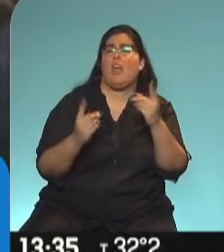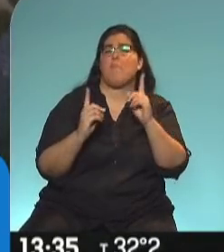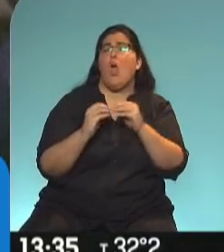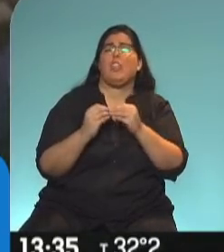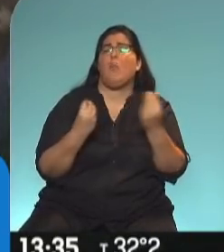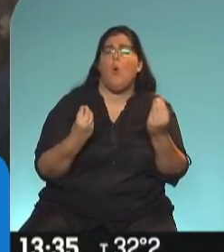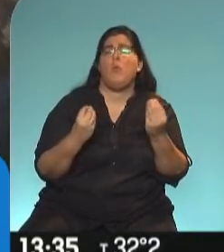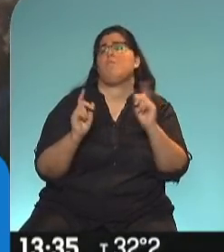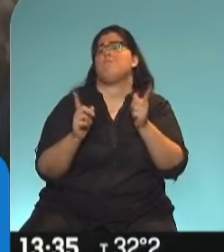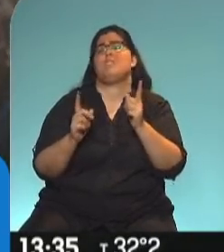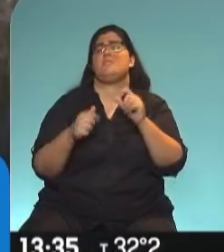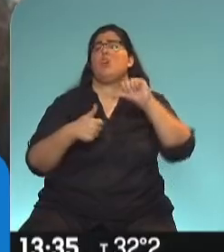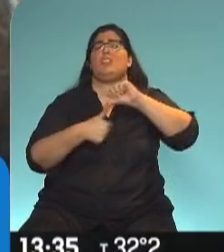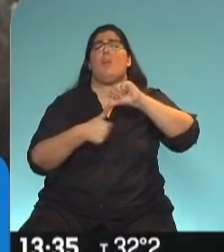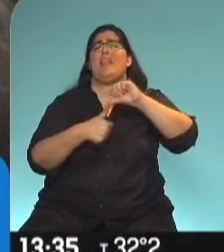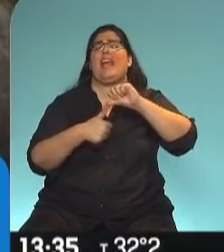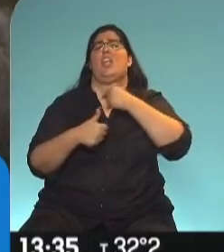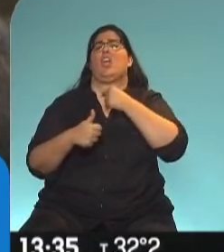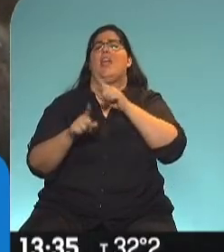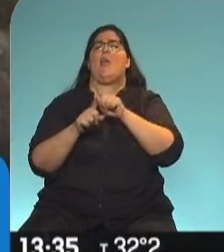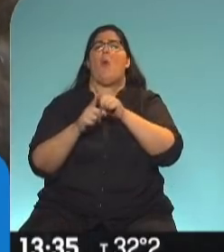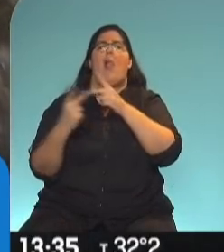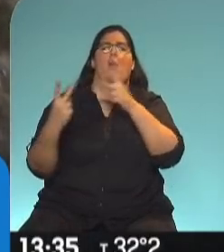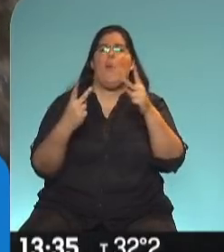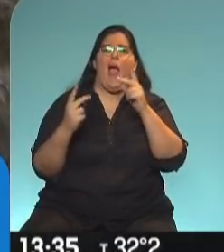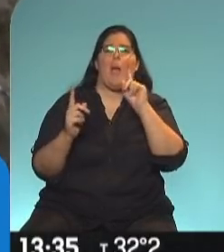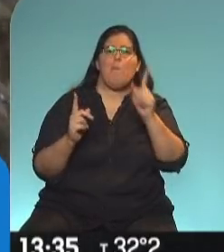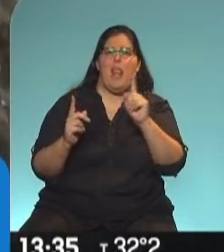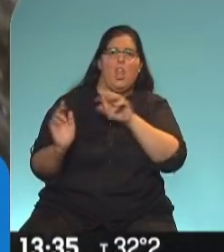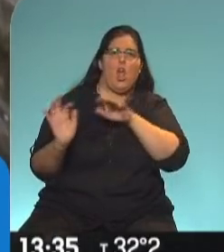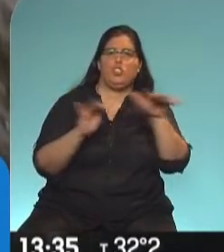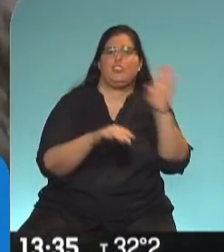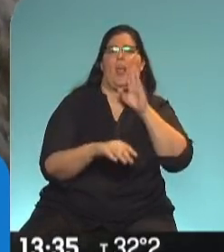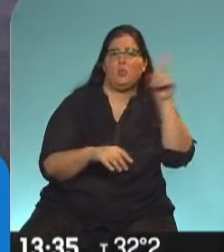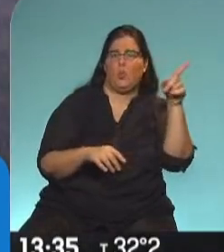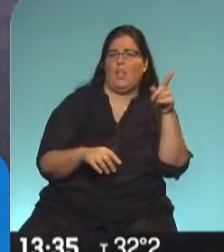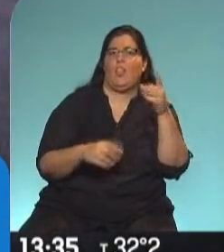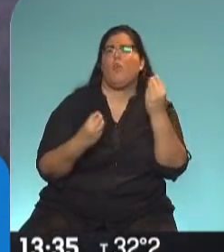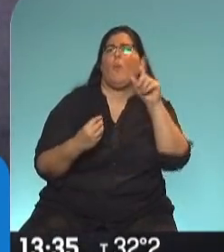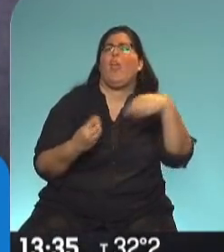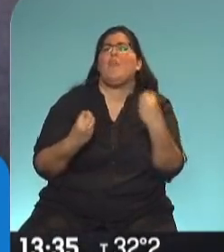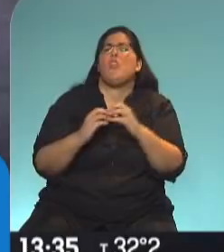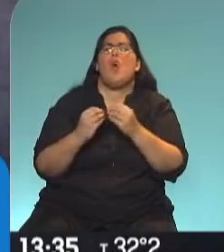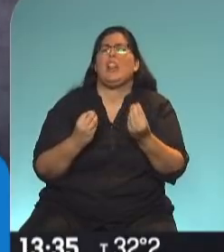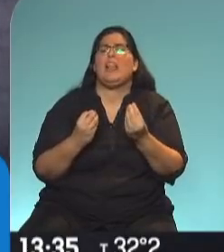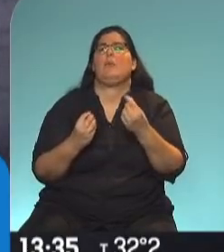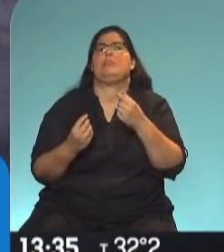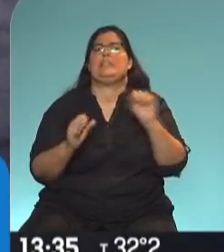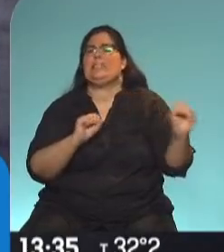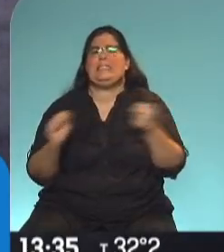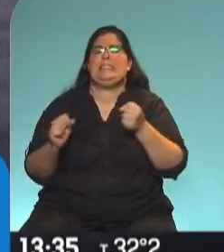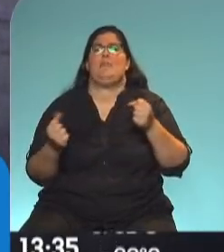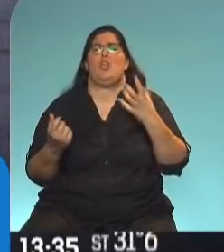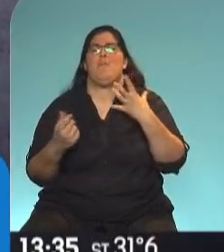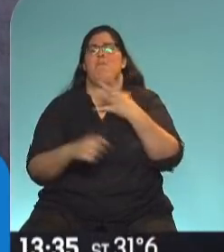miles de centroamericanos a intentar el peligroso viaje a los Estados Unidos. La desesperación por escapar de la